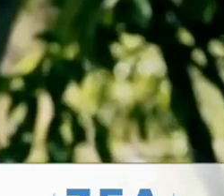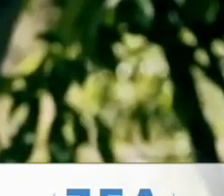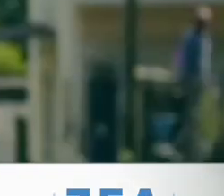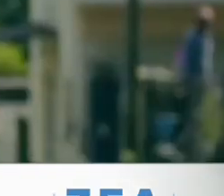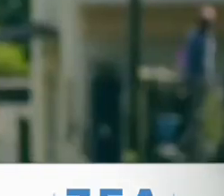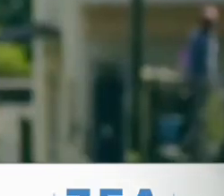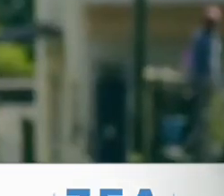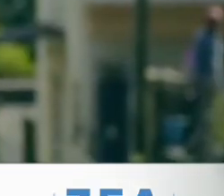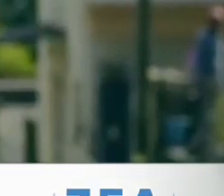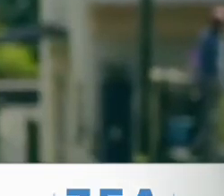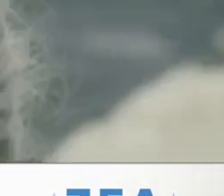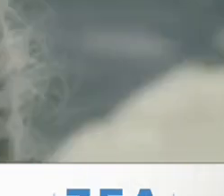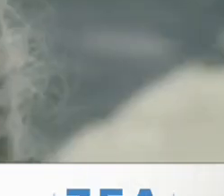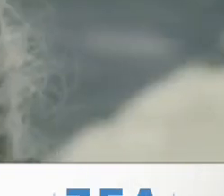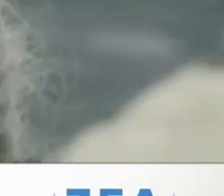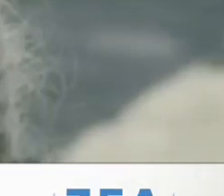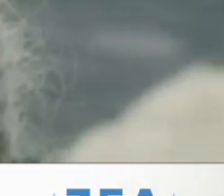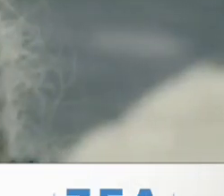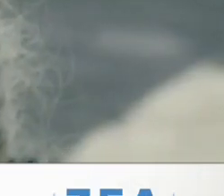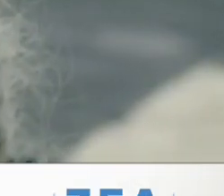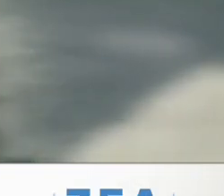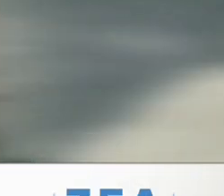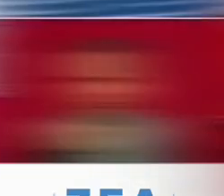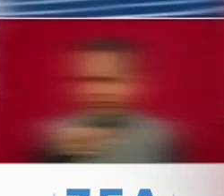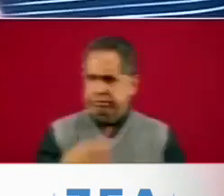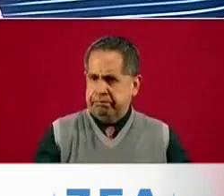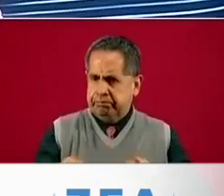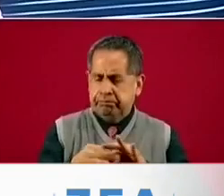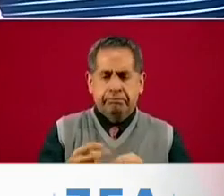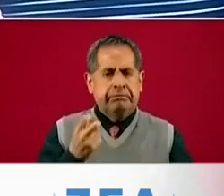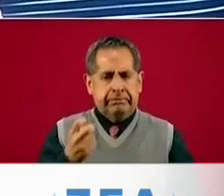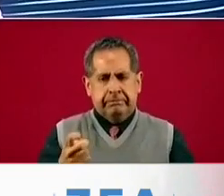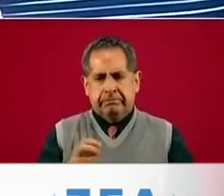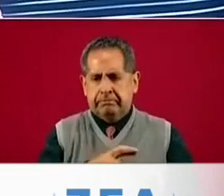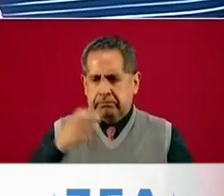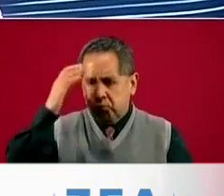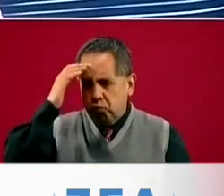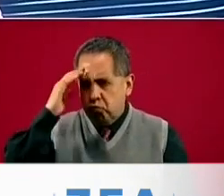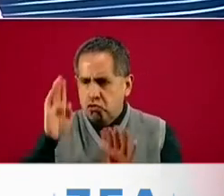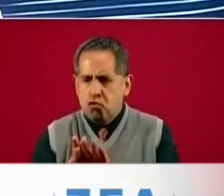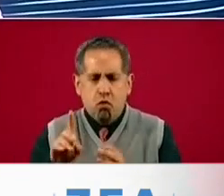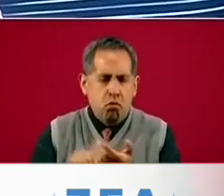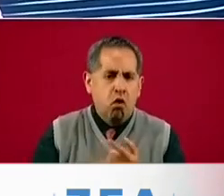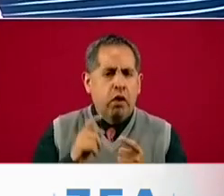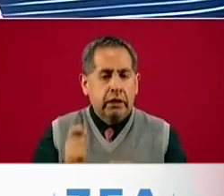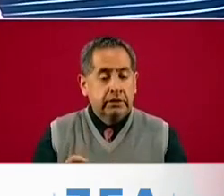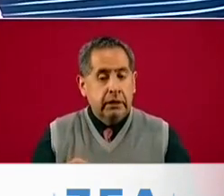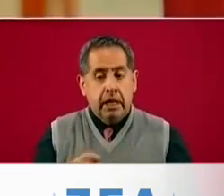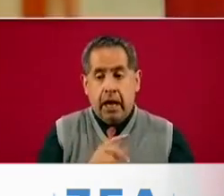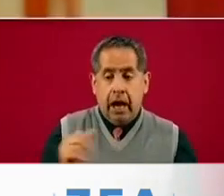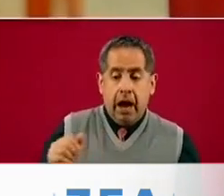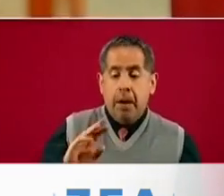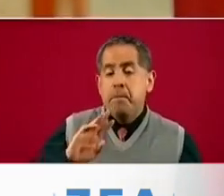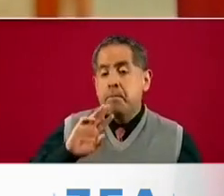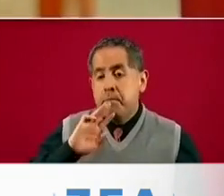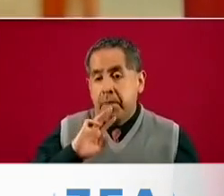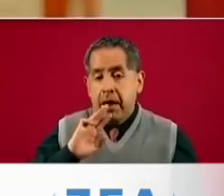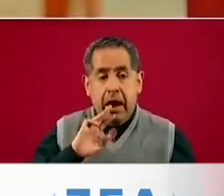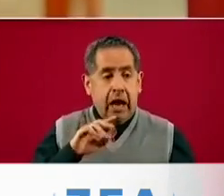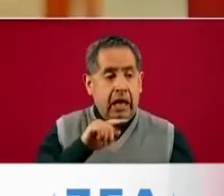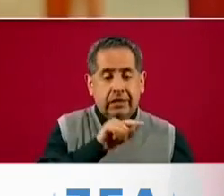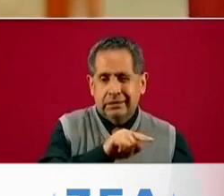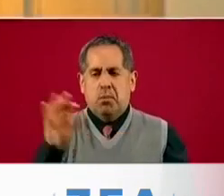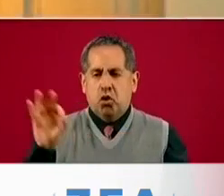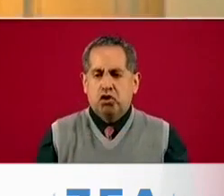de Bienestar, Ariadna Montiel. Subrayó que la meta del 2020 es llegar a 220 mil niñas y niños y que hasta el momento se ha incorporado a